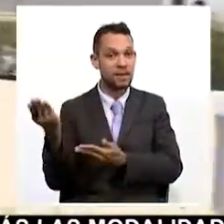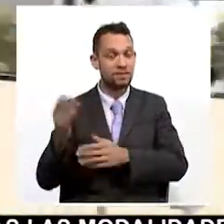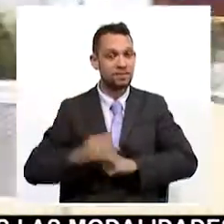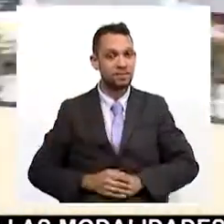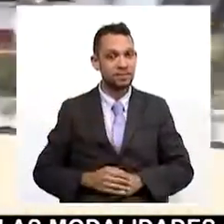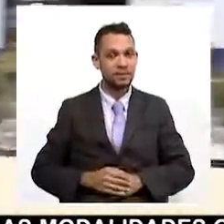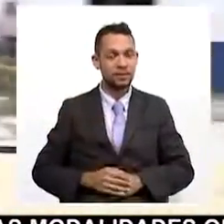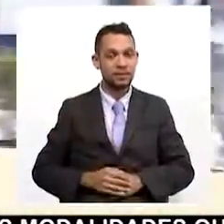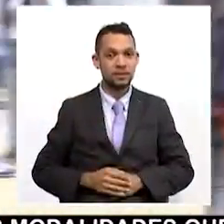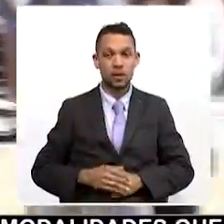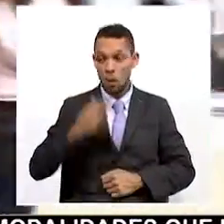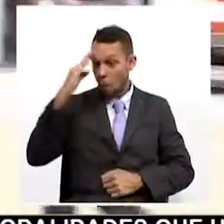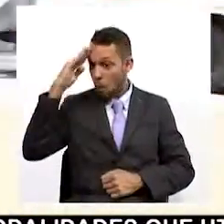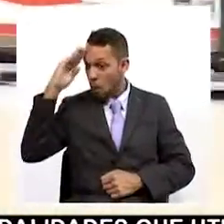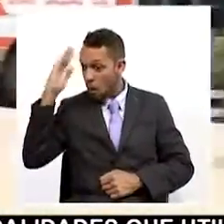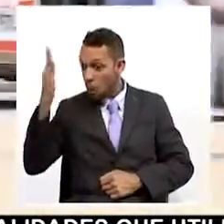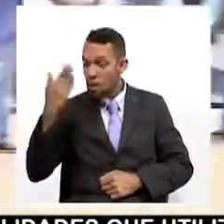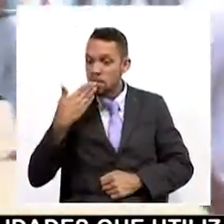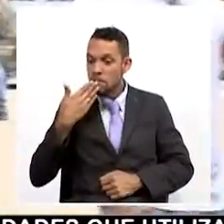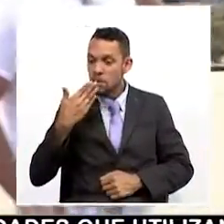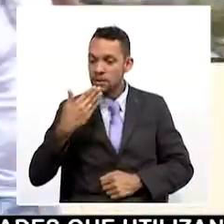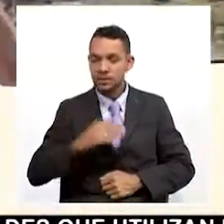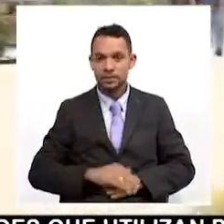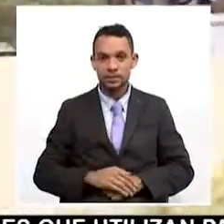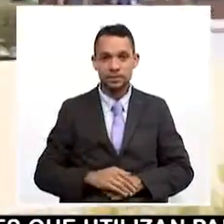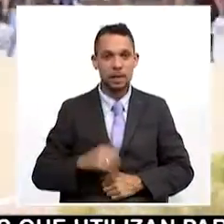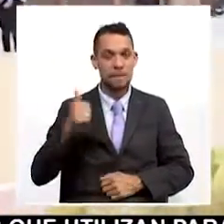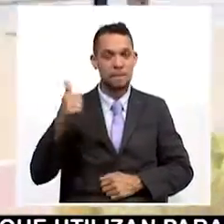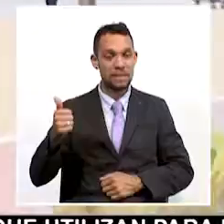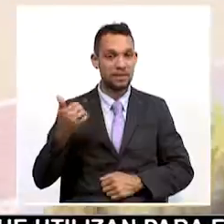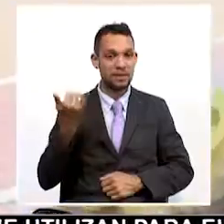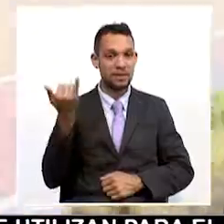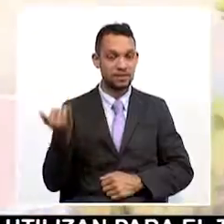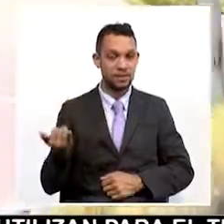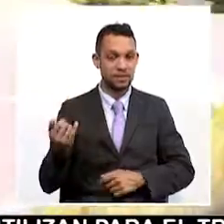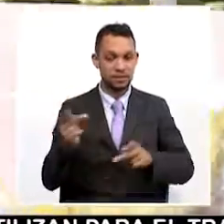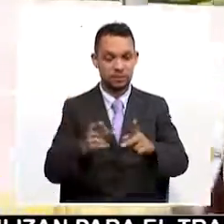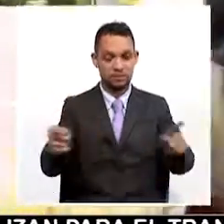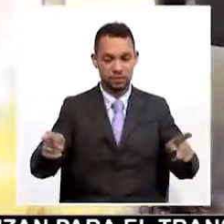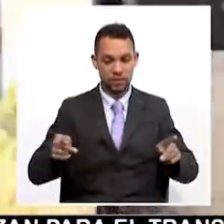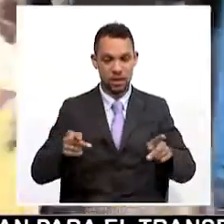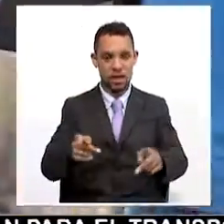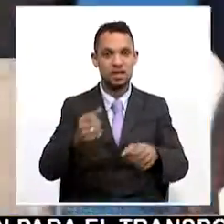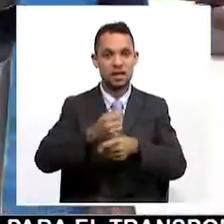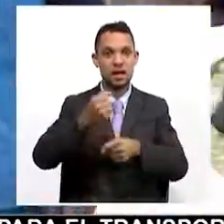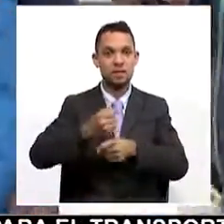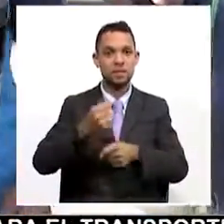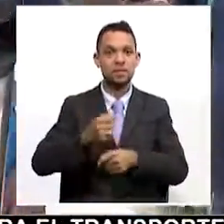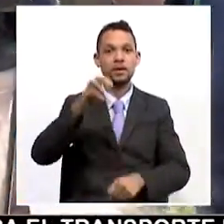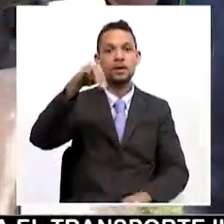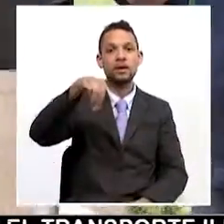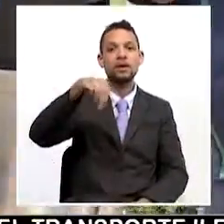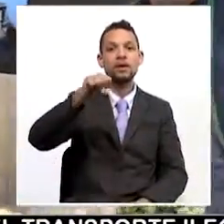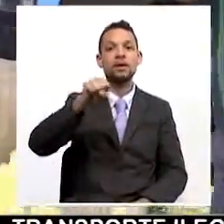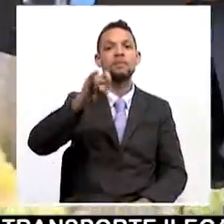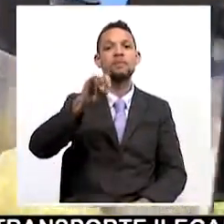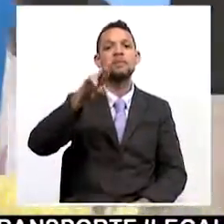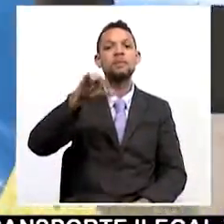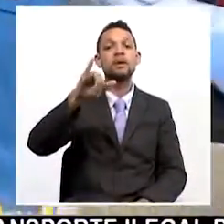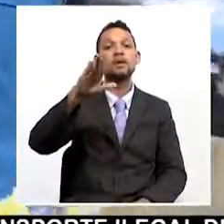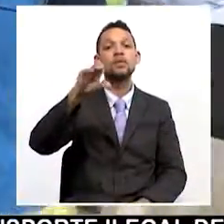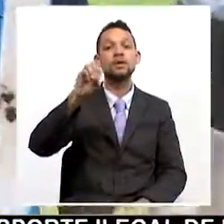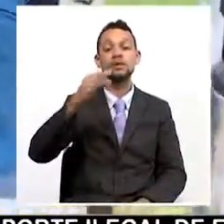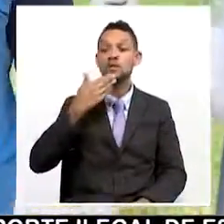Y vamos a saludarlo precisamente quien se encuentra con nosotros. Aquí está, hemos llegado al puesto de Mauricio. Mauricio, ¿qué es usted? Mauricio Acosta. Don Mauricio, ¿qué tal? Gracias